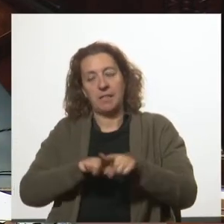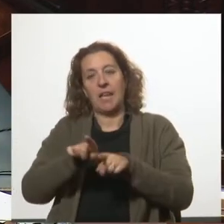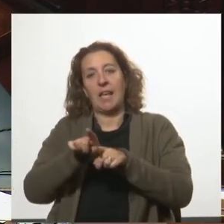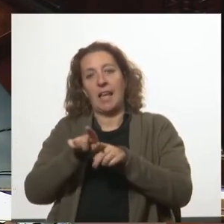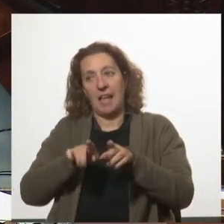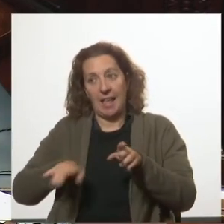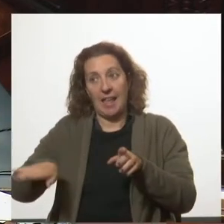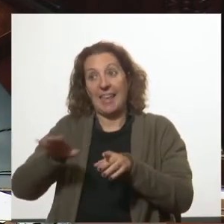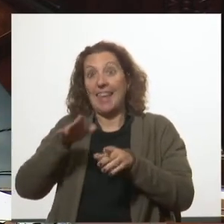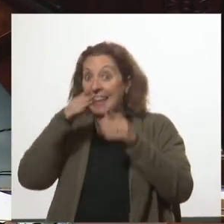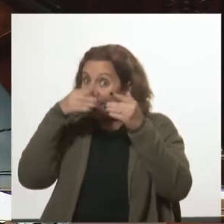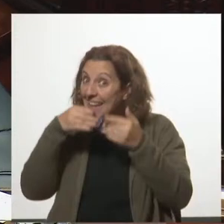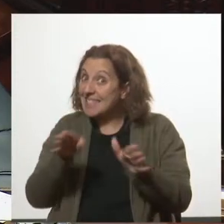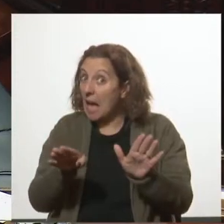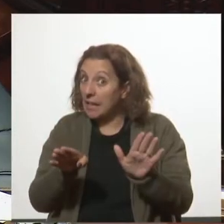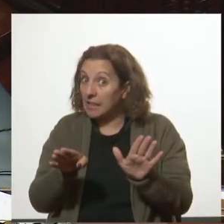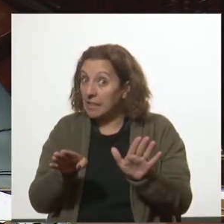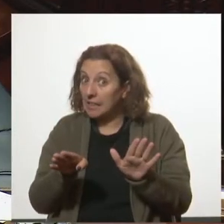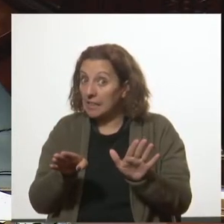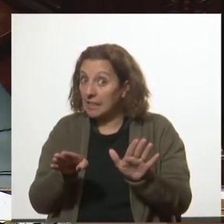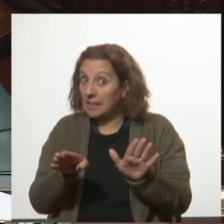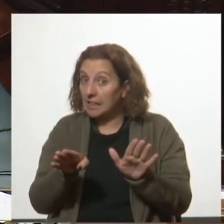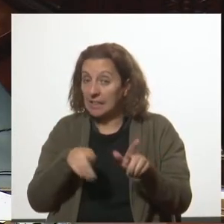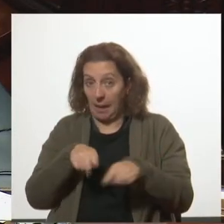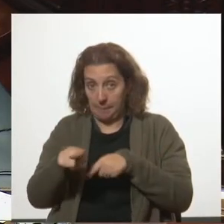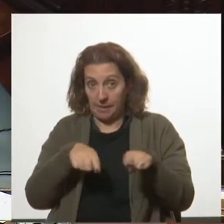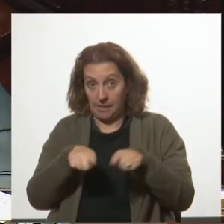ingresar el trámite